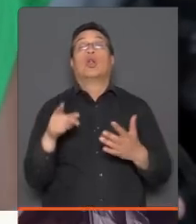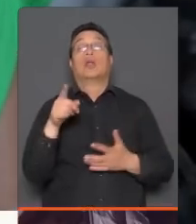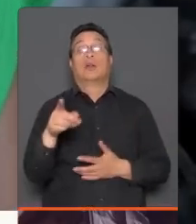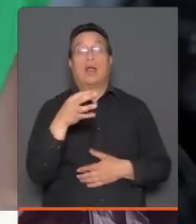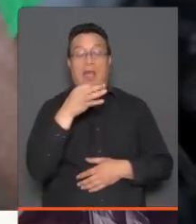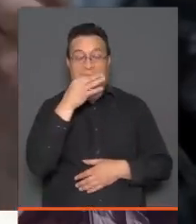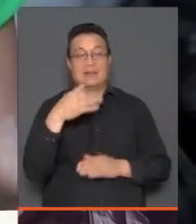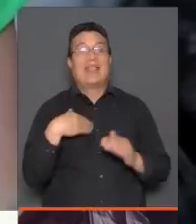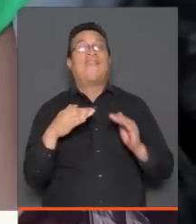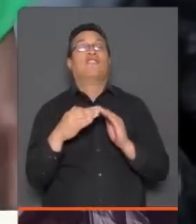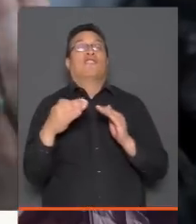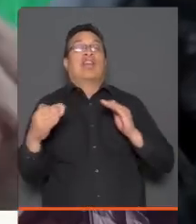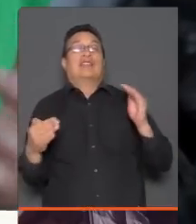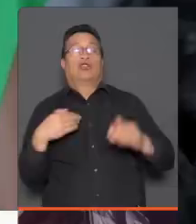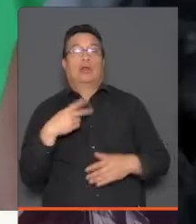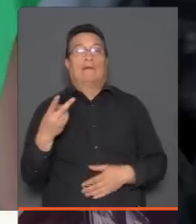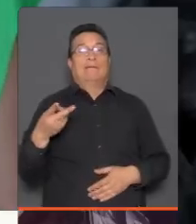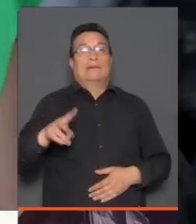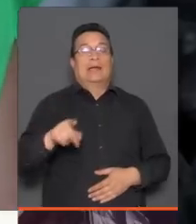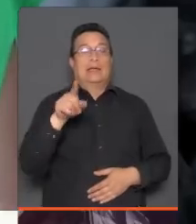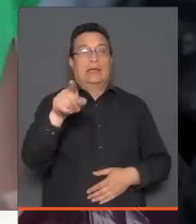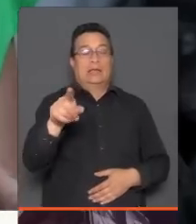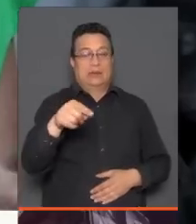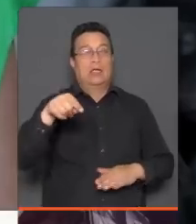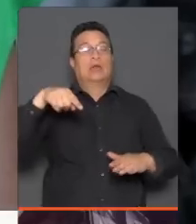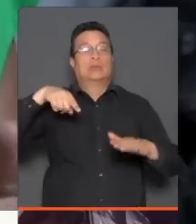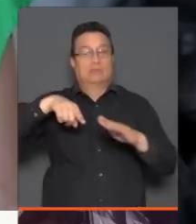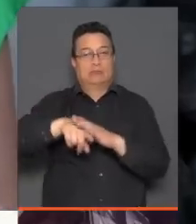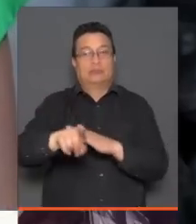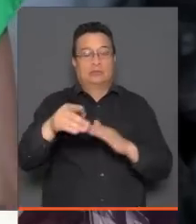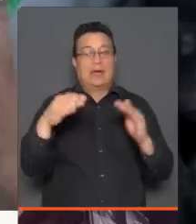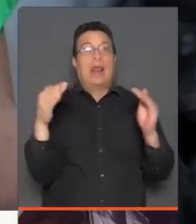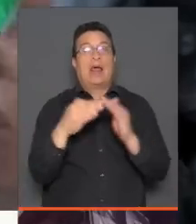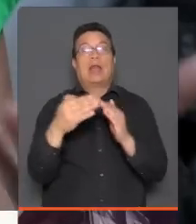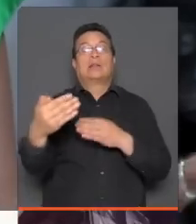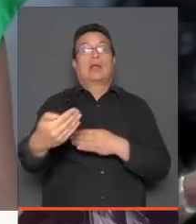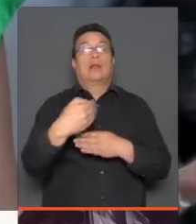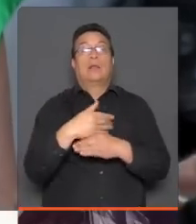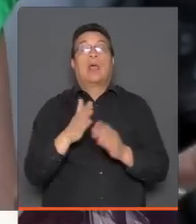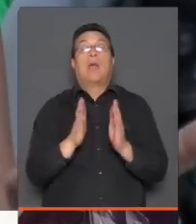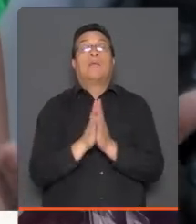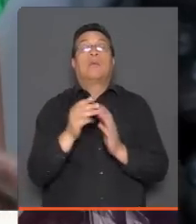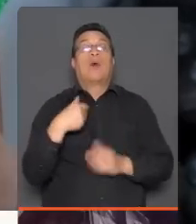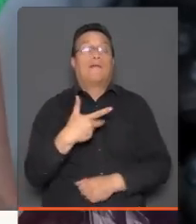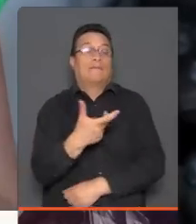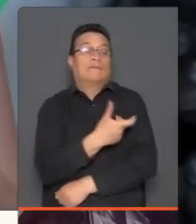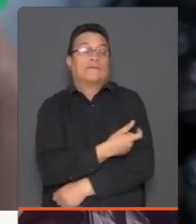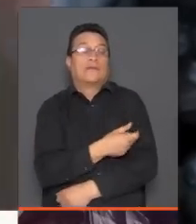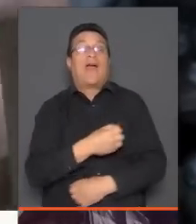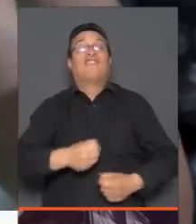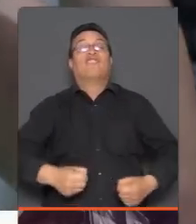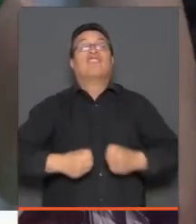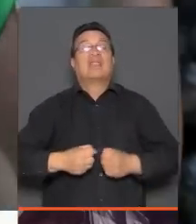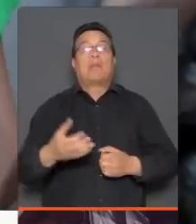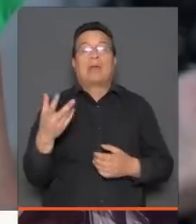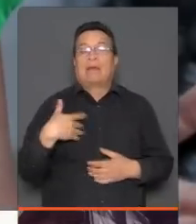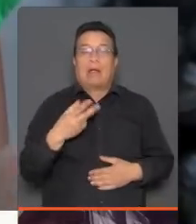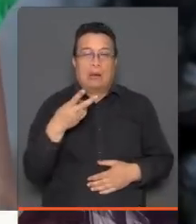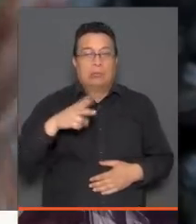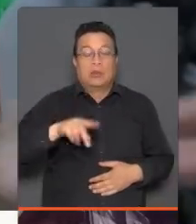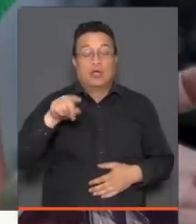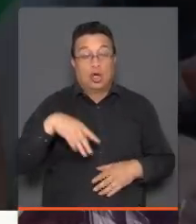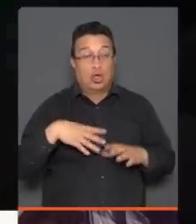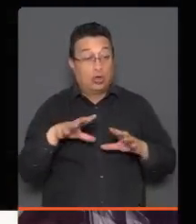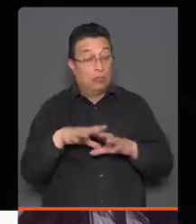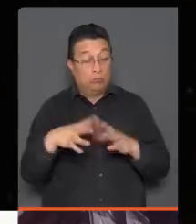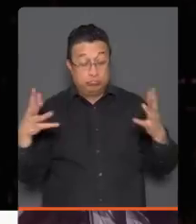vecinos de ella y de que ella habría supuestamente ingresado a la casa a pedirles que le inyectaran unas vitaminas y que en ese momento inesperadamente,